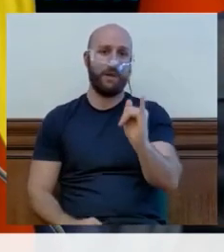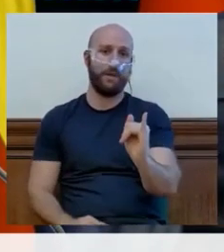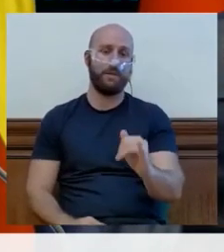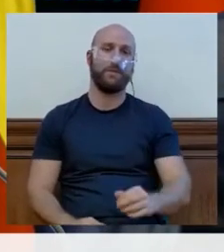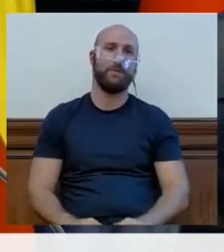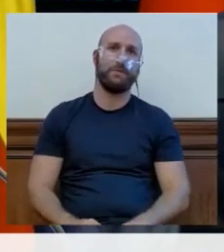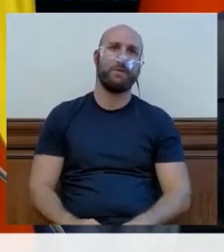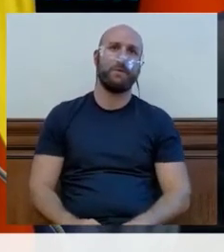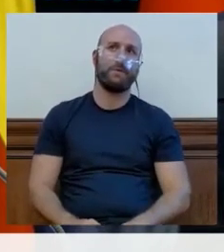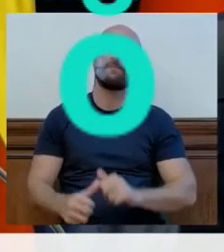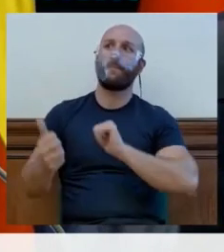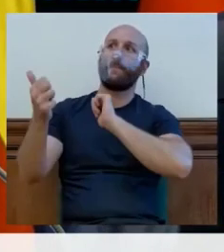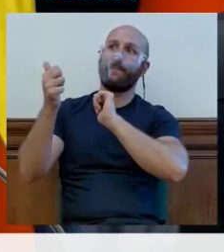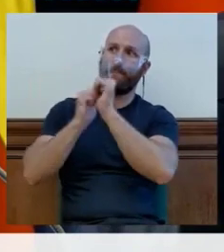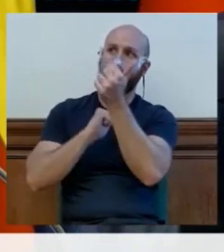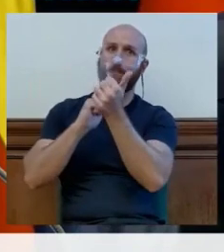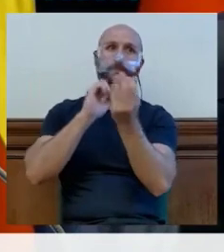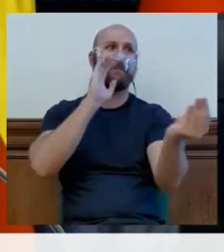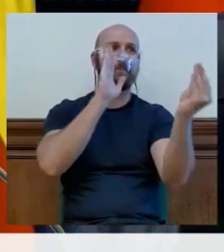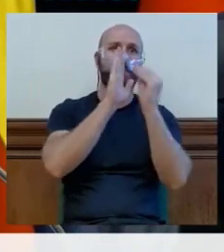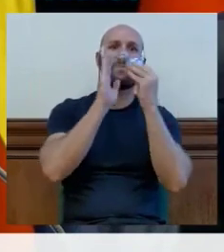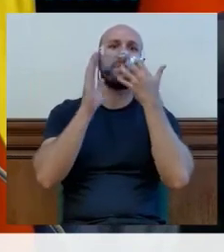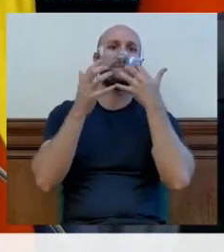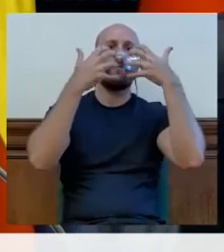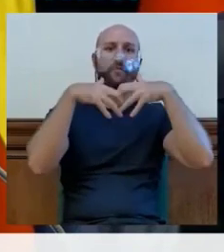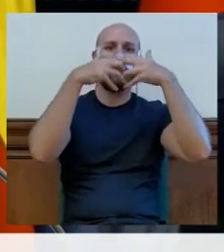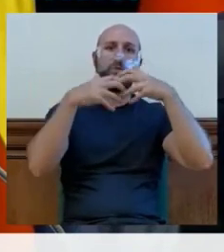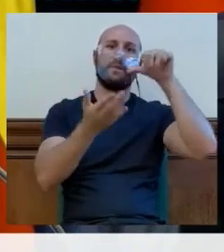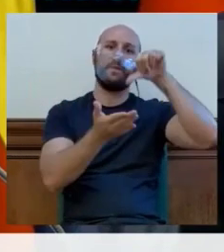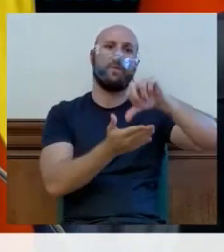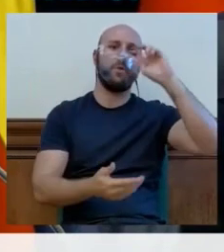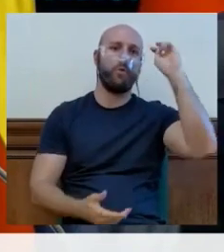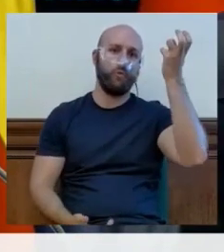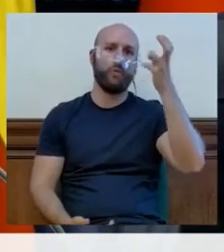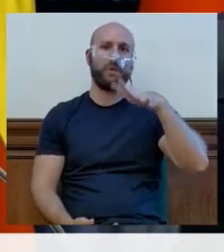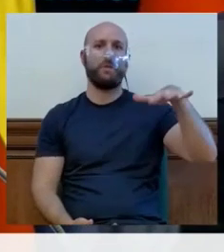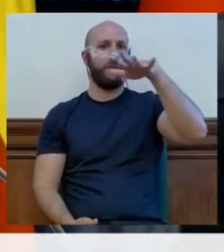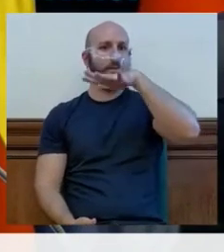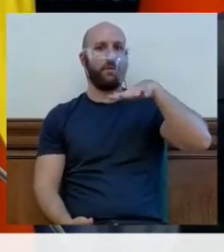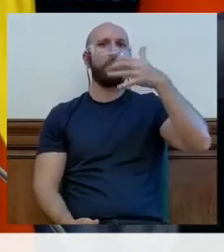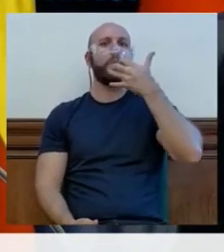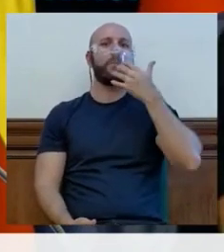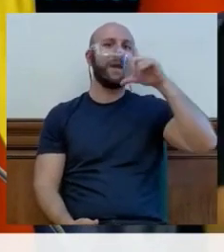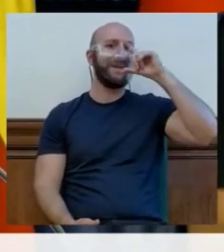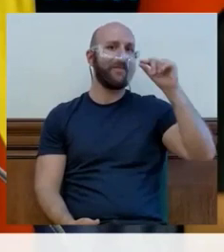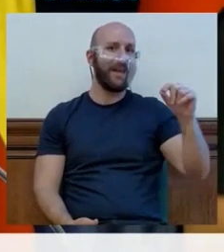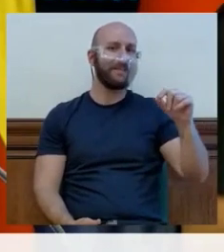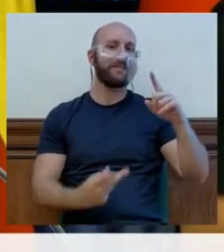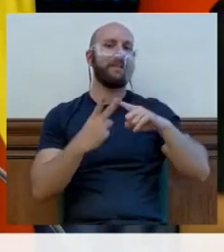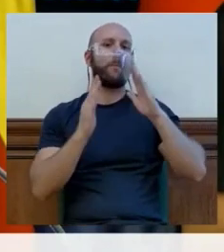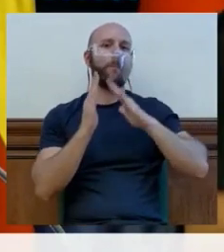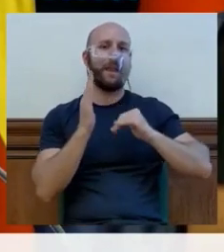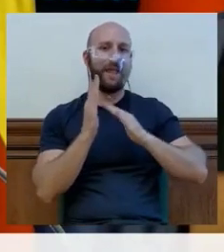implementar aquello que funciona y que va bien en otras ciudades de nuestro entorno, como Rivas Vaciamadrid, Madrid, como Valencia o